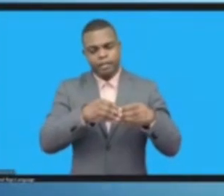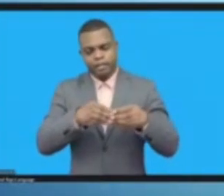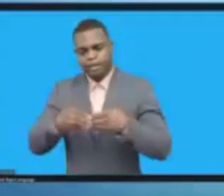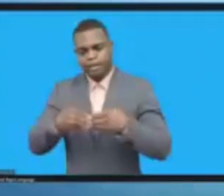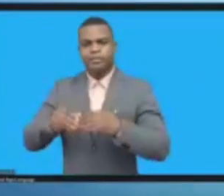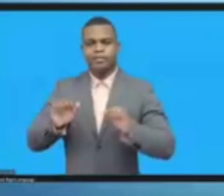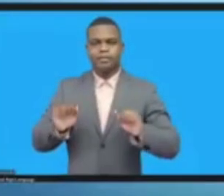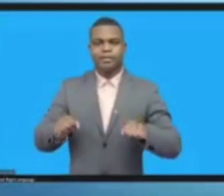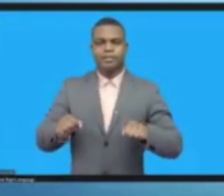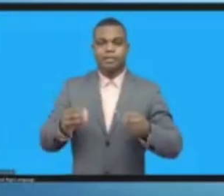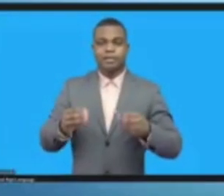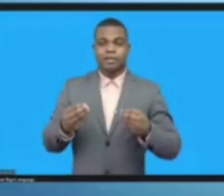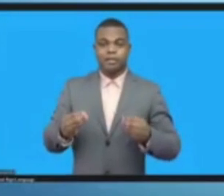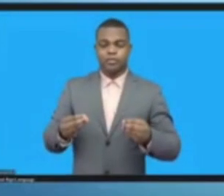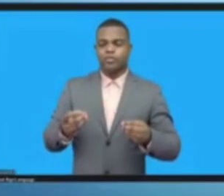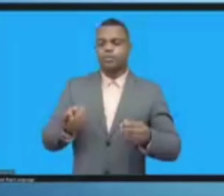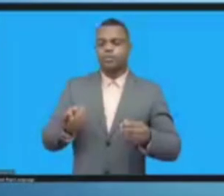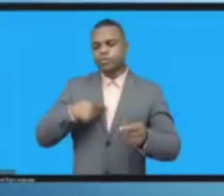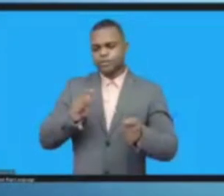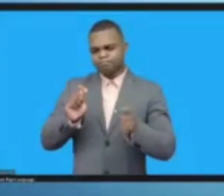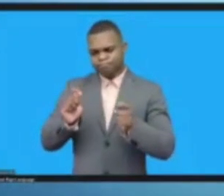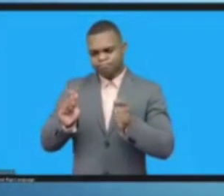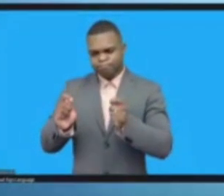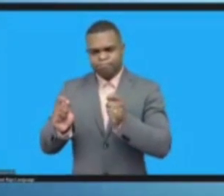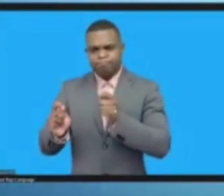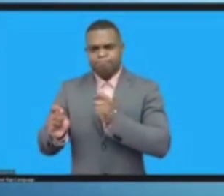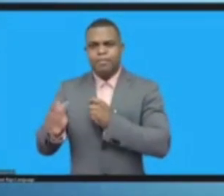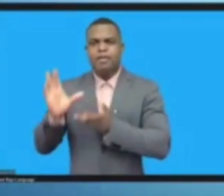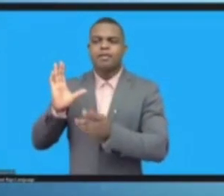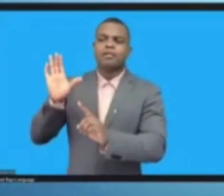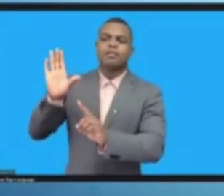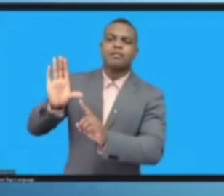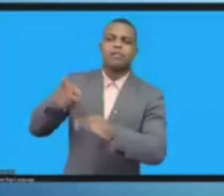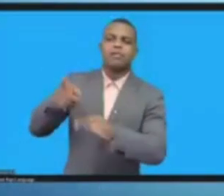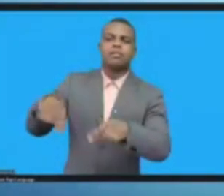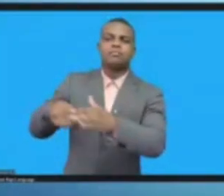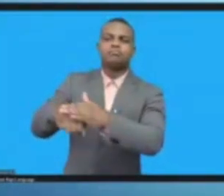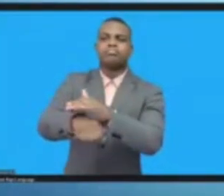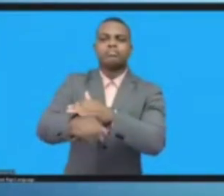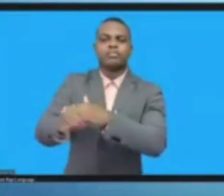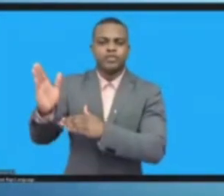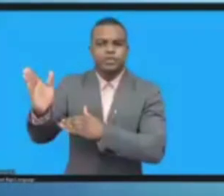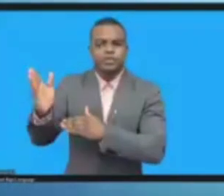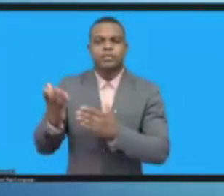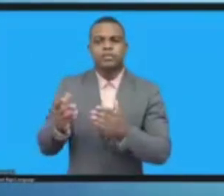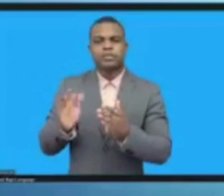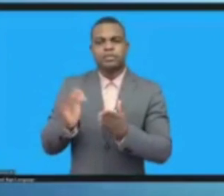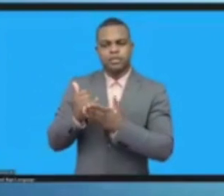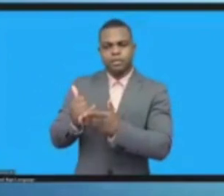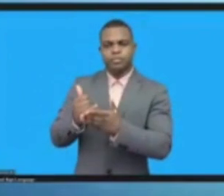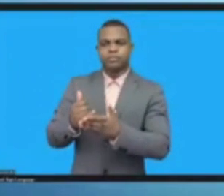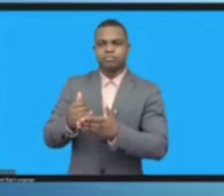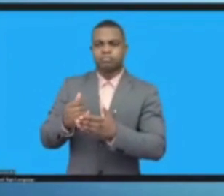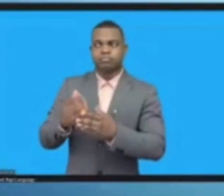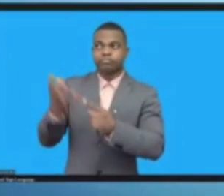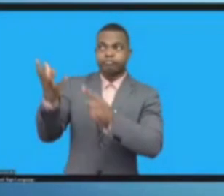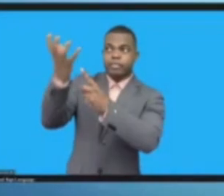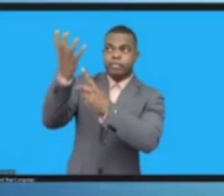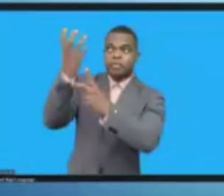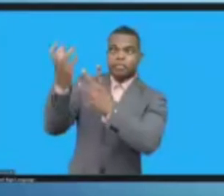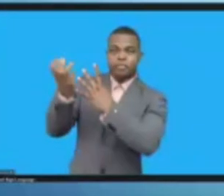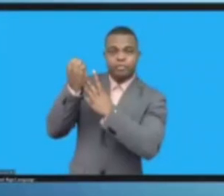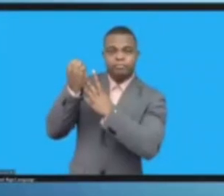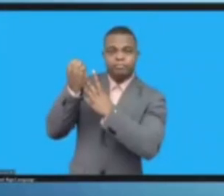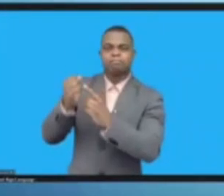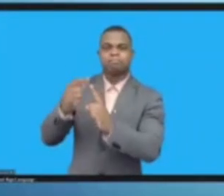para que la gente se vea empoderada por el potencial positivo de la tecnología